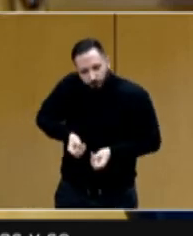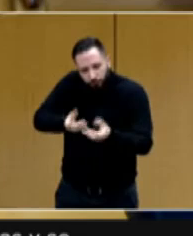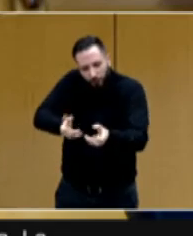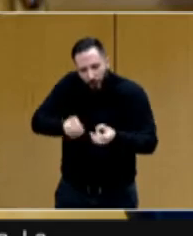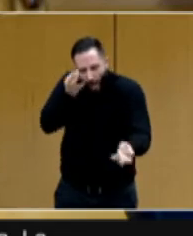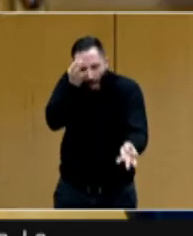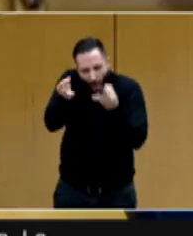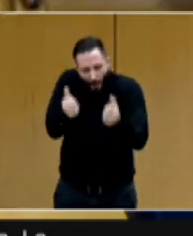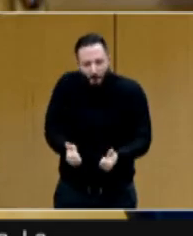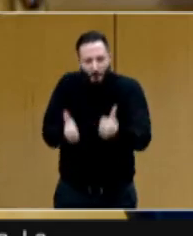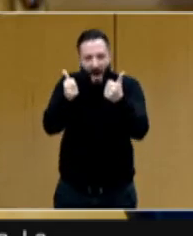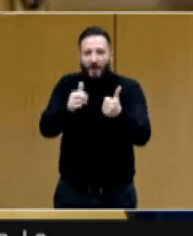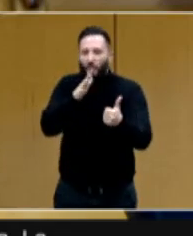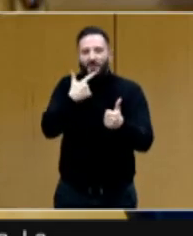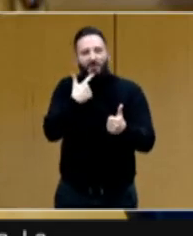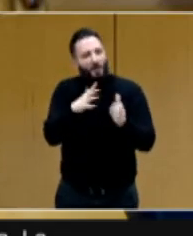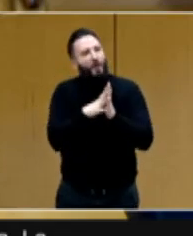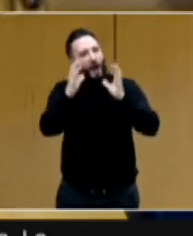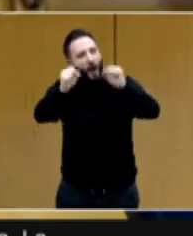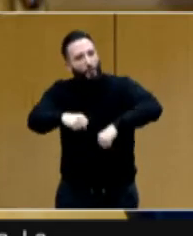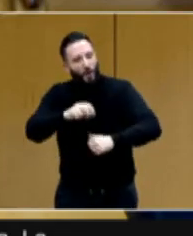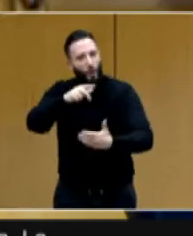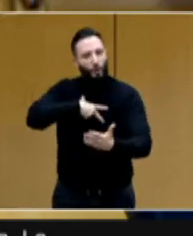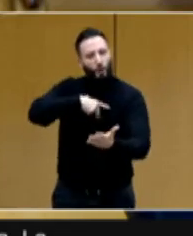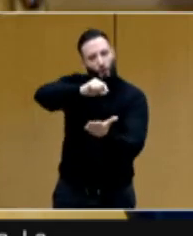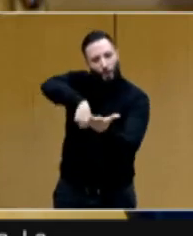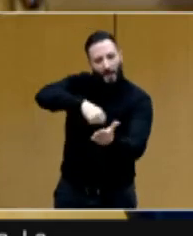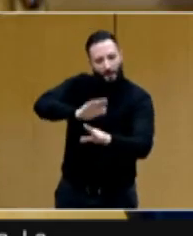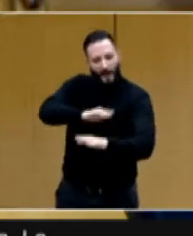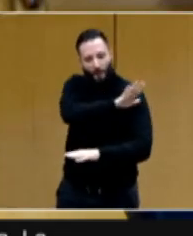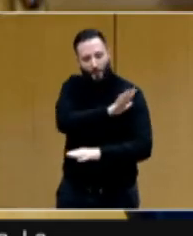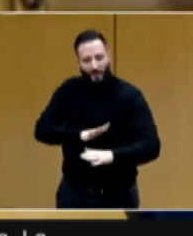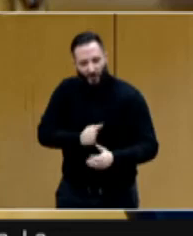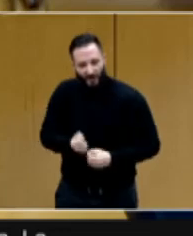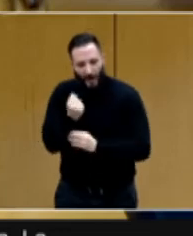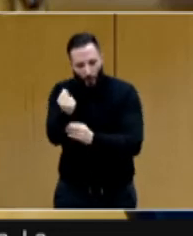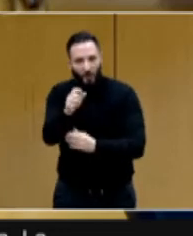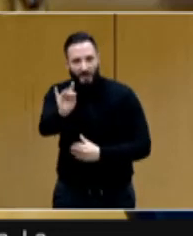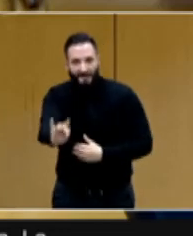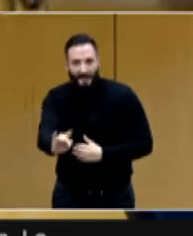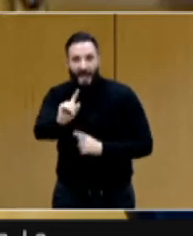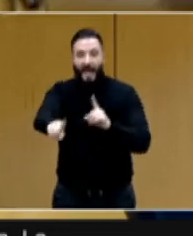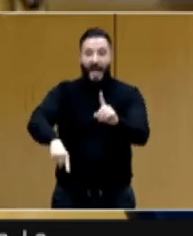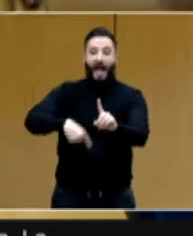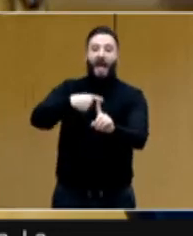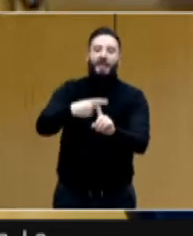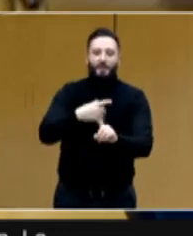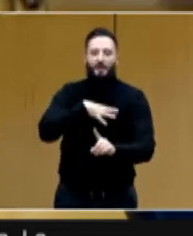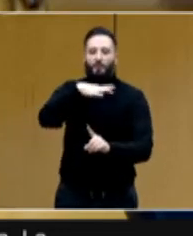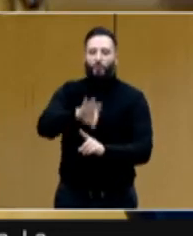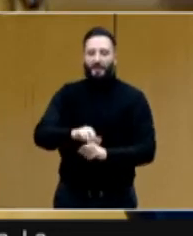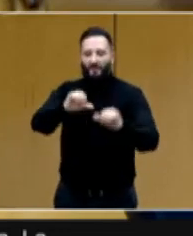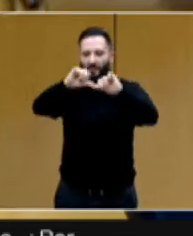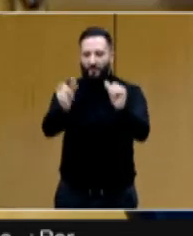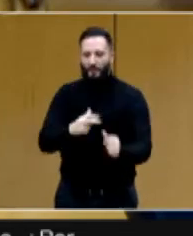dice pueden haber acuerdos al notariales para provisión de apoyos sino que está diciendo se puede nombrar envía notarial mediante una escritura pública